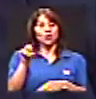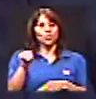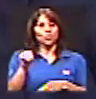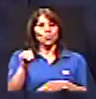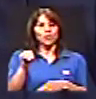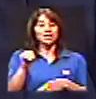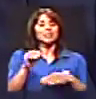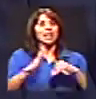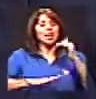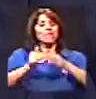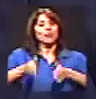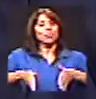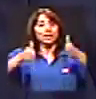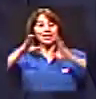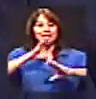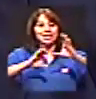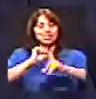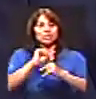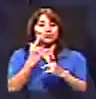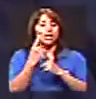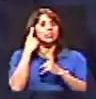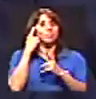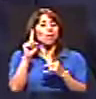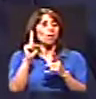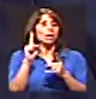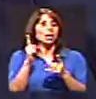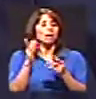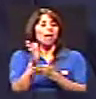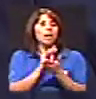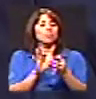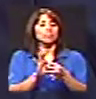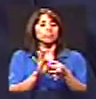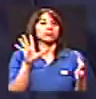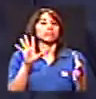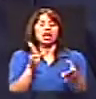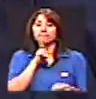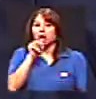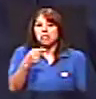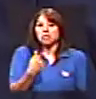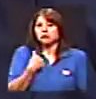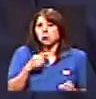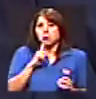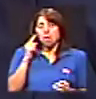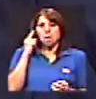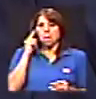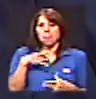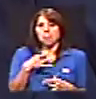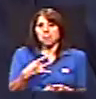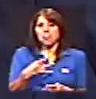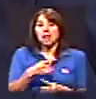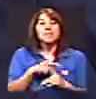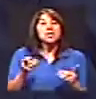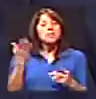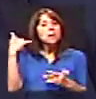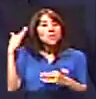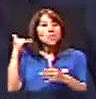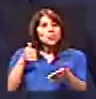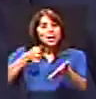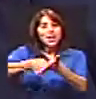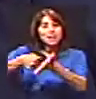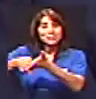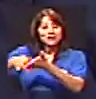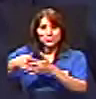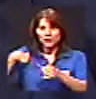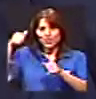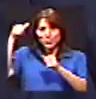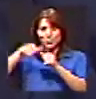carambola. En realidad yo no pretendía hacerlo cuando se dio esa elección. Recuerdo perfectamente que llegan 3 compañeros